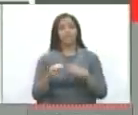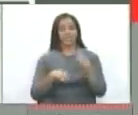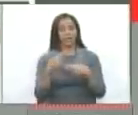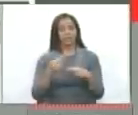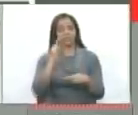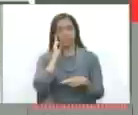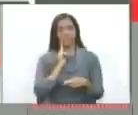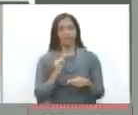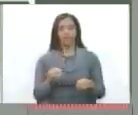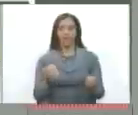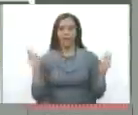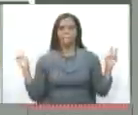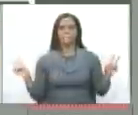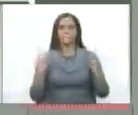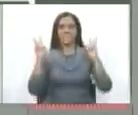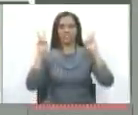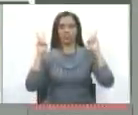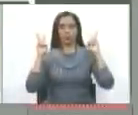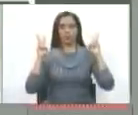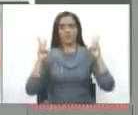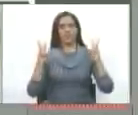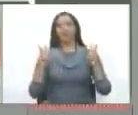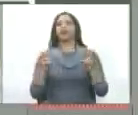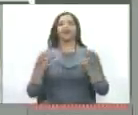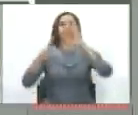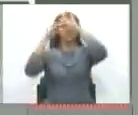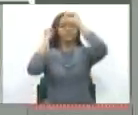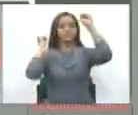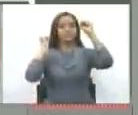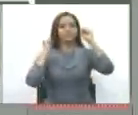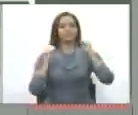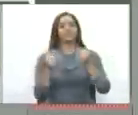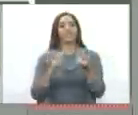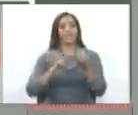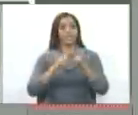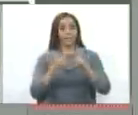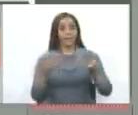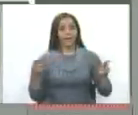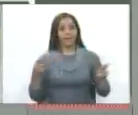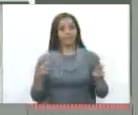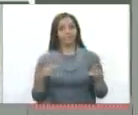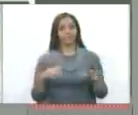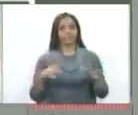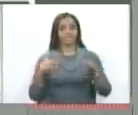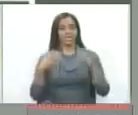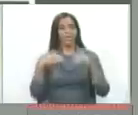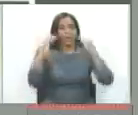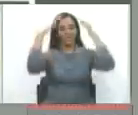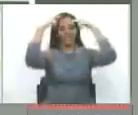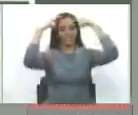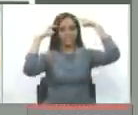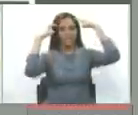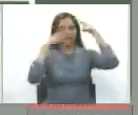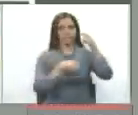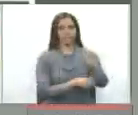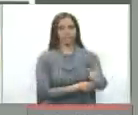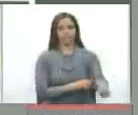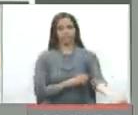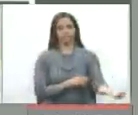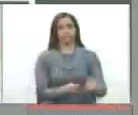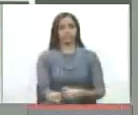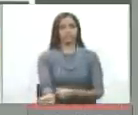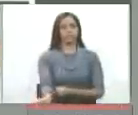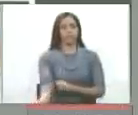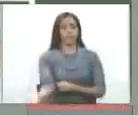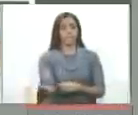Una gran victoria a nivel diplomático, y es la diplomacia de paz del comandante Chávez que usted ha seguido, ¿no? Y